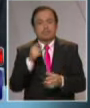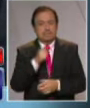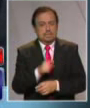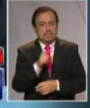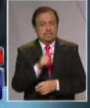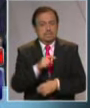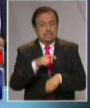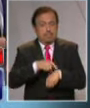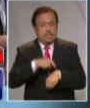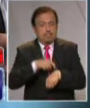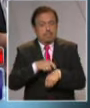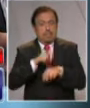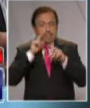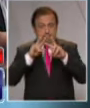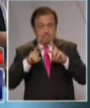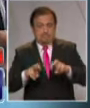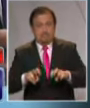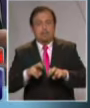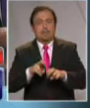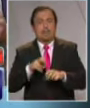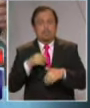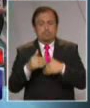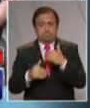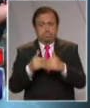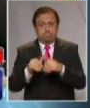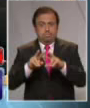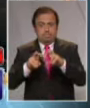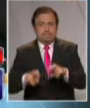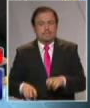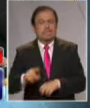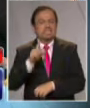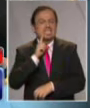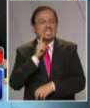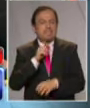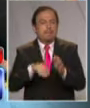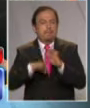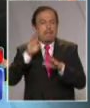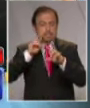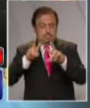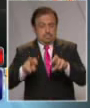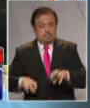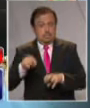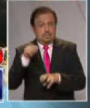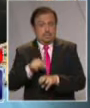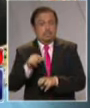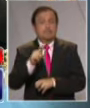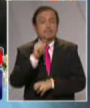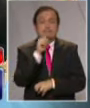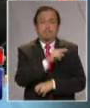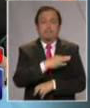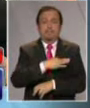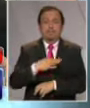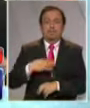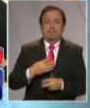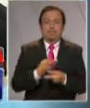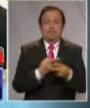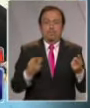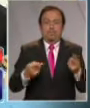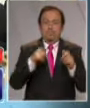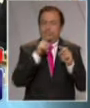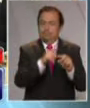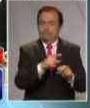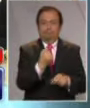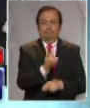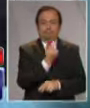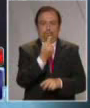minuto la investigación fue tomando su curso y quien ha investigado este hecho ha sido el Ministerio Público como un órgano